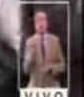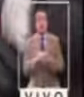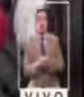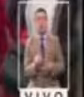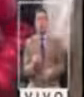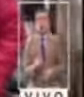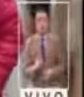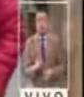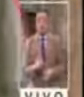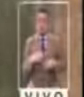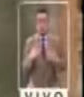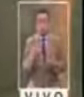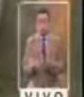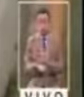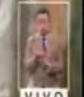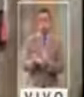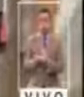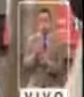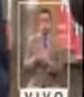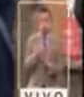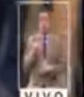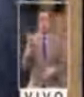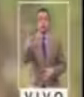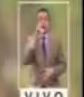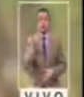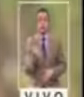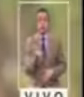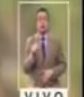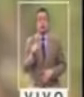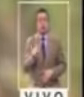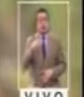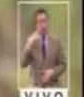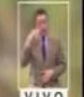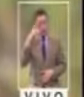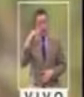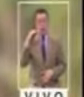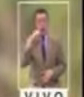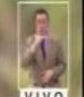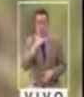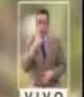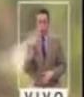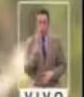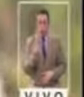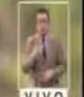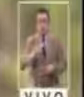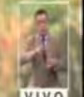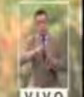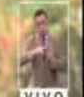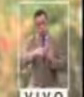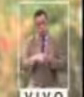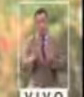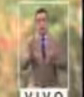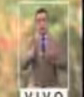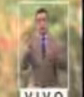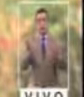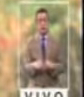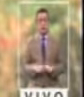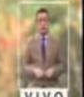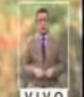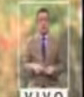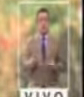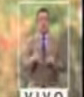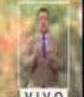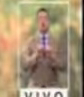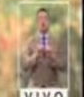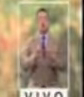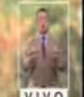y resienten el alza en sus planes. Por eso cree que es urgente reformar el sistema. Ya no se puede